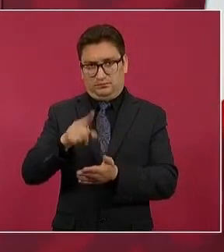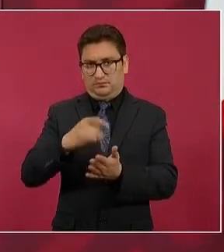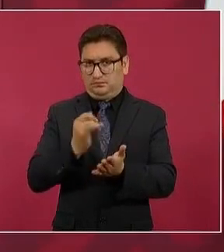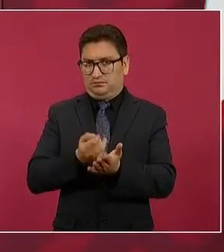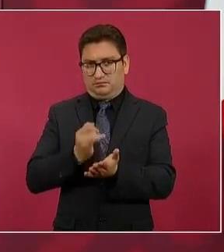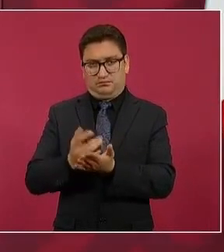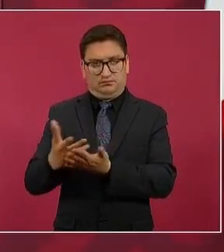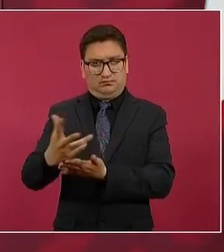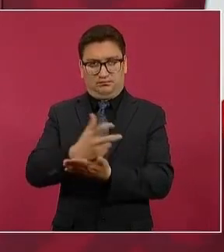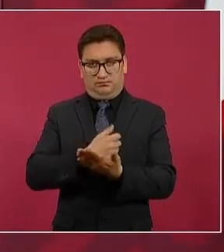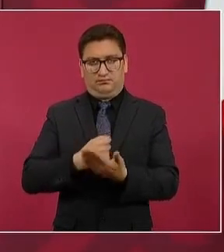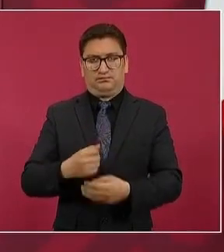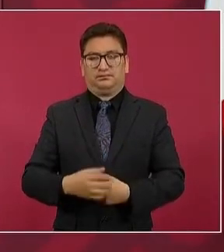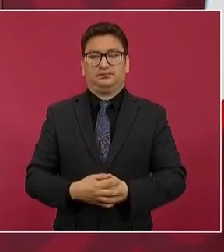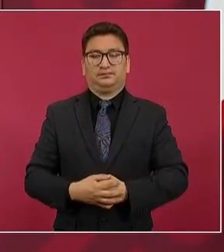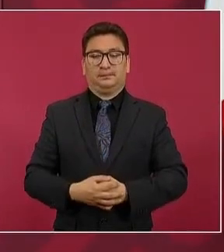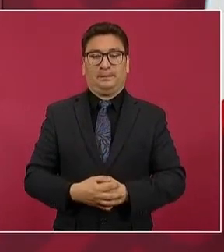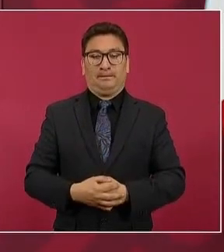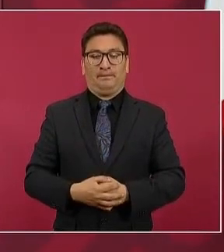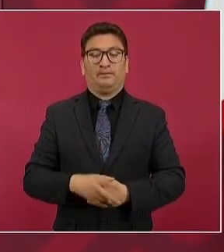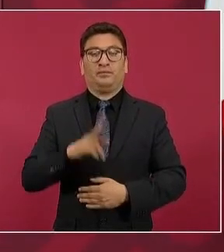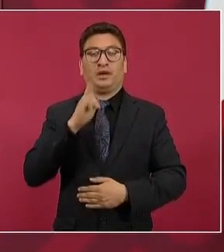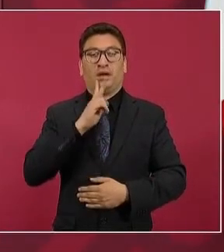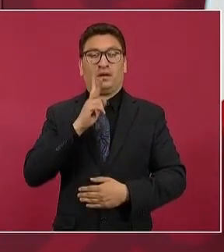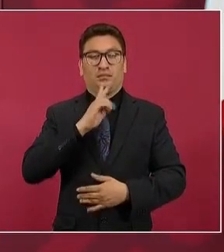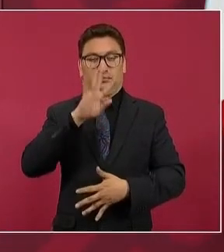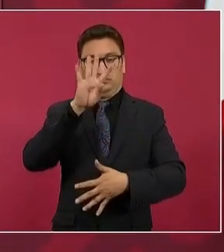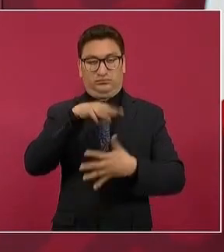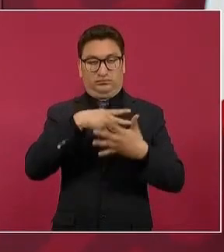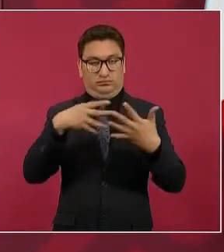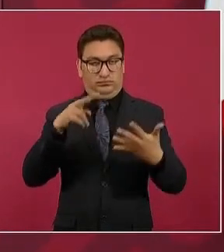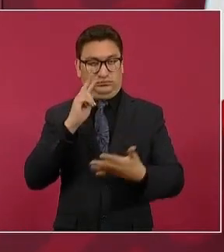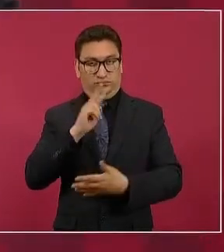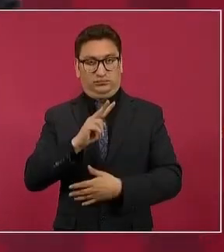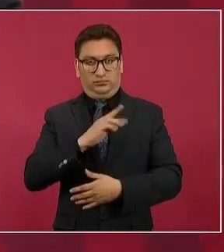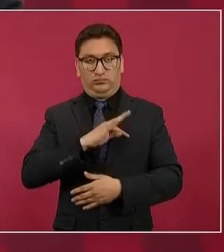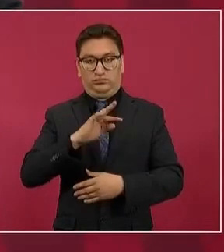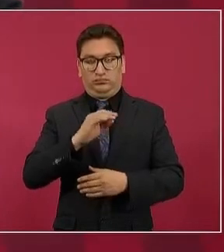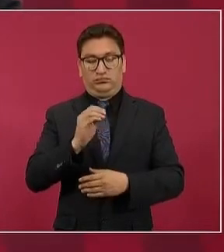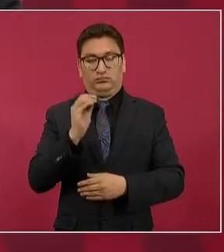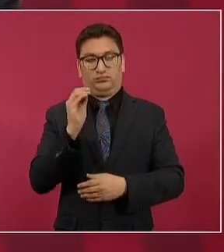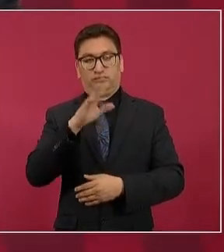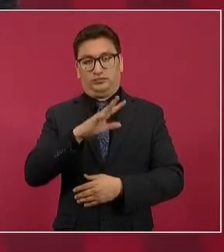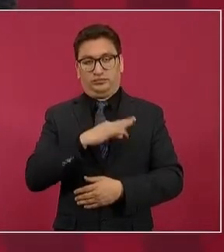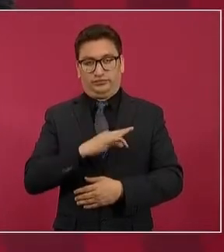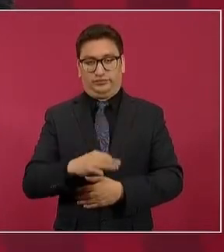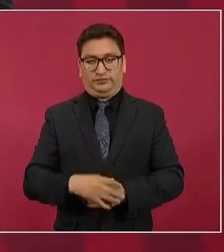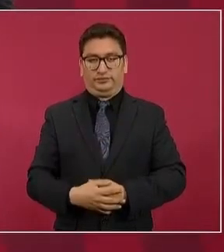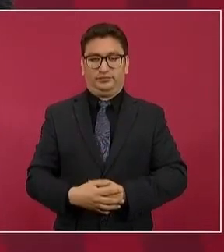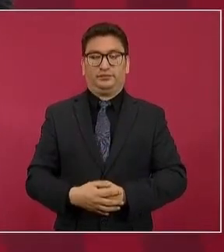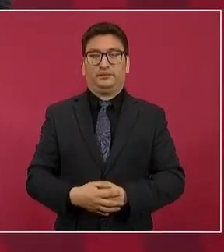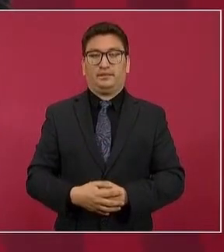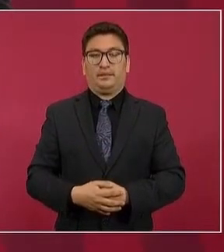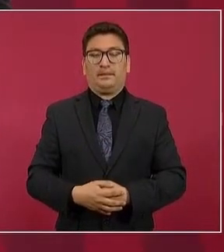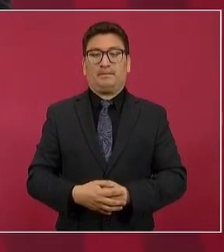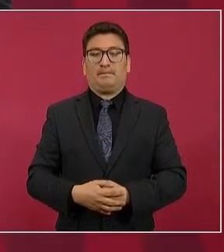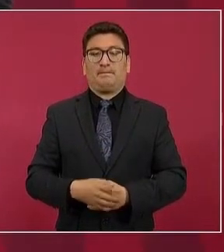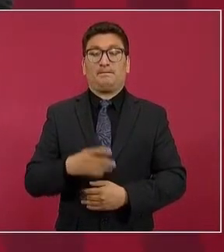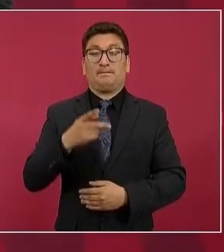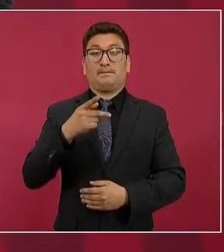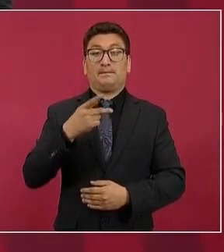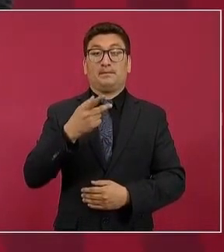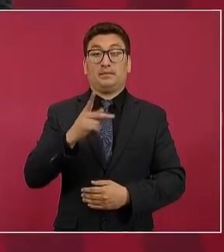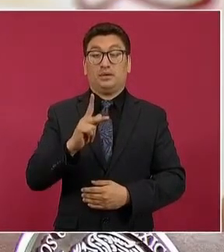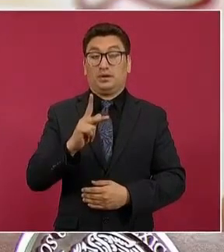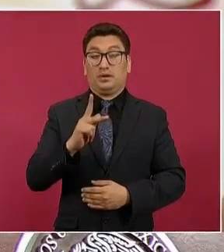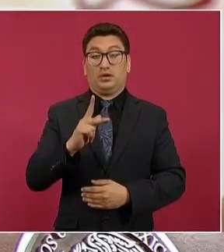A ver si nos los envían Pero todo está